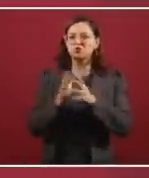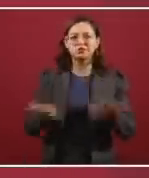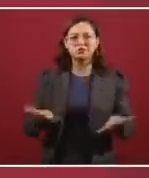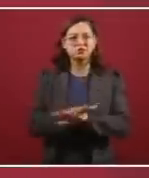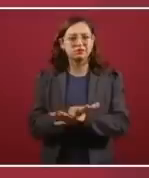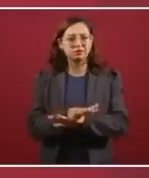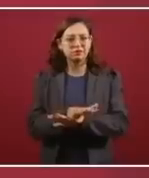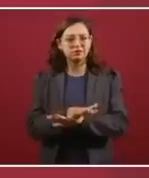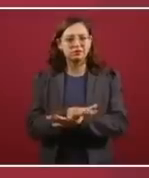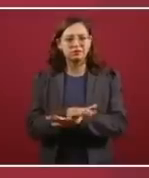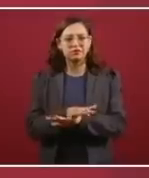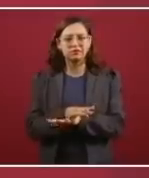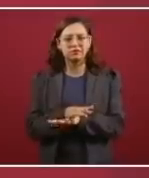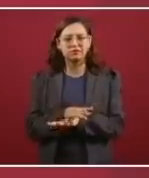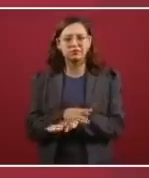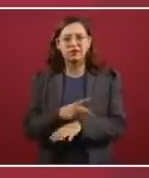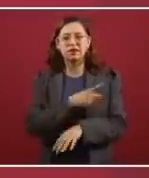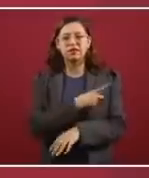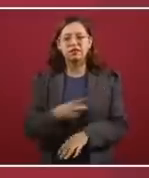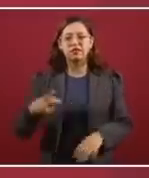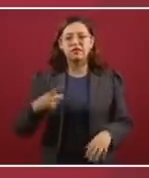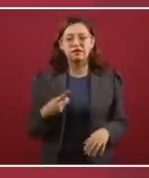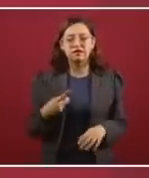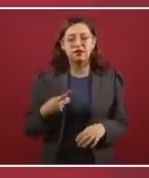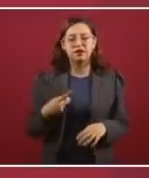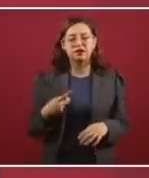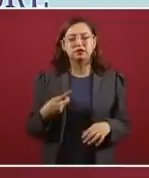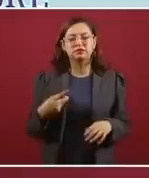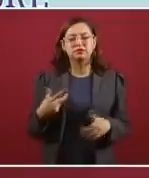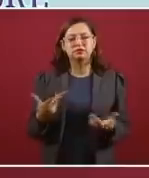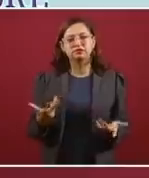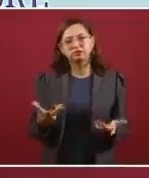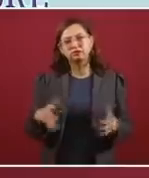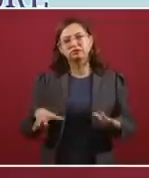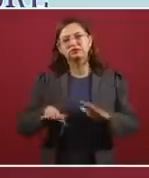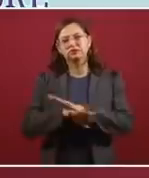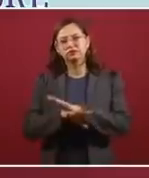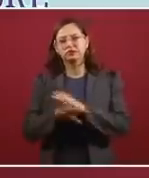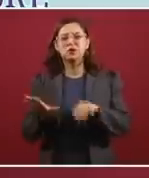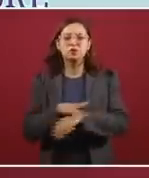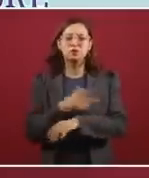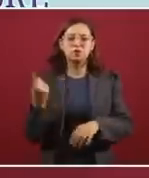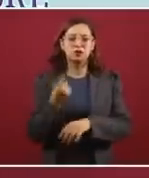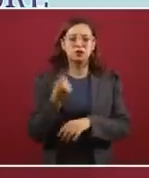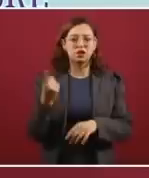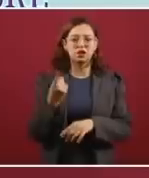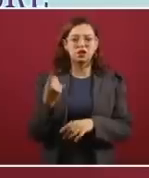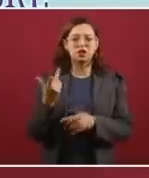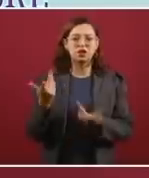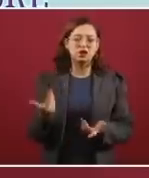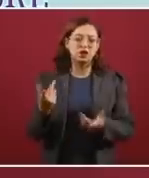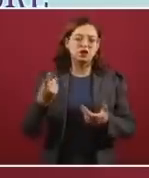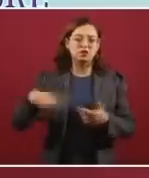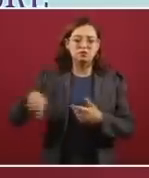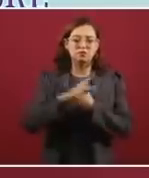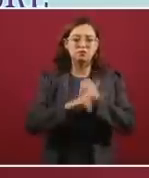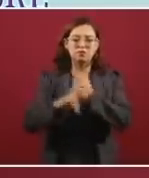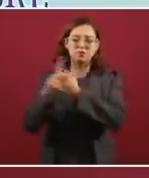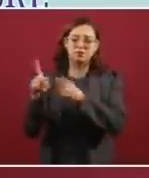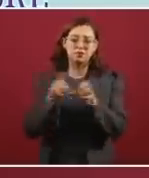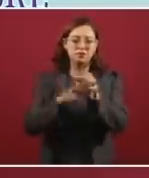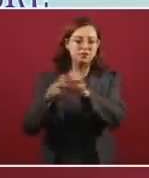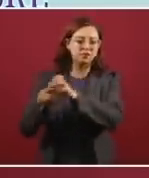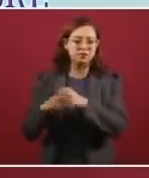que debería sustituirse porque contradice los principios de la Organización de Estados Americanos y la